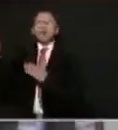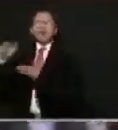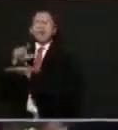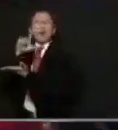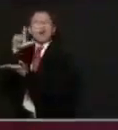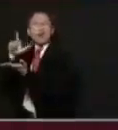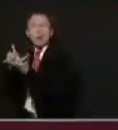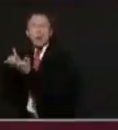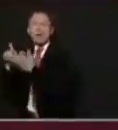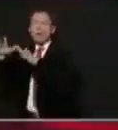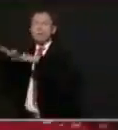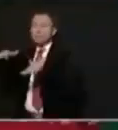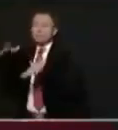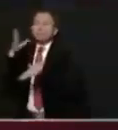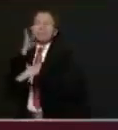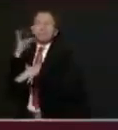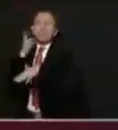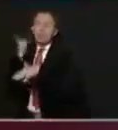Es la formalidad, más. Pero...